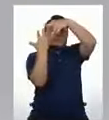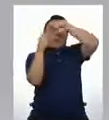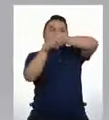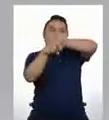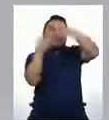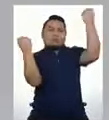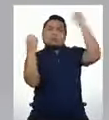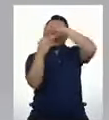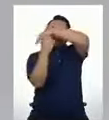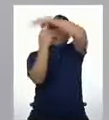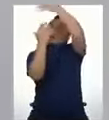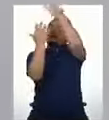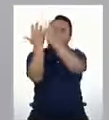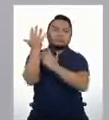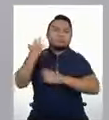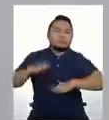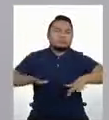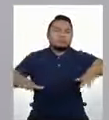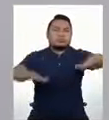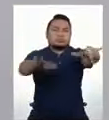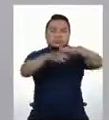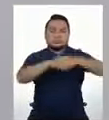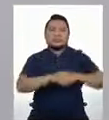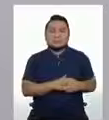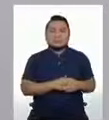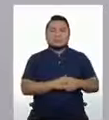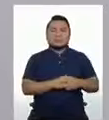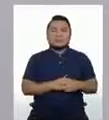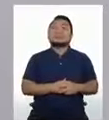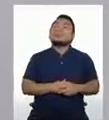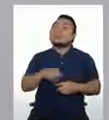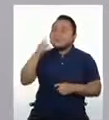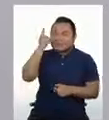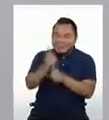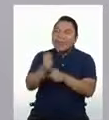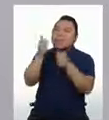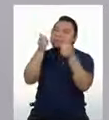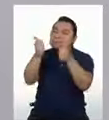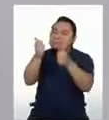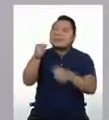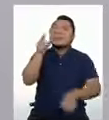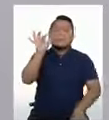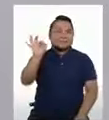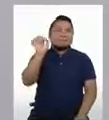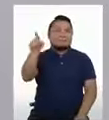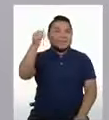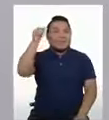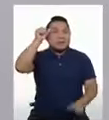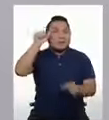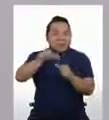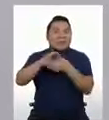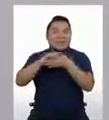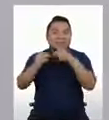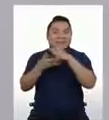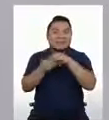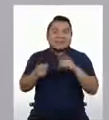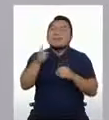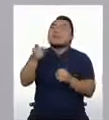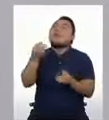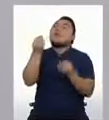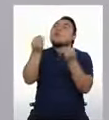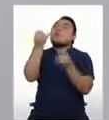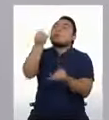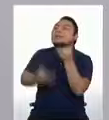todos sin alimento y sin agua. Exacto, Patty. Has contado los detalles con mucha precisión. Y finalmente, ¿cómo termina